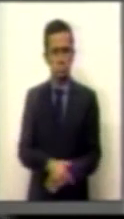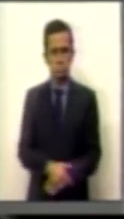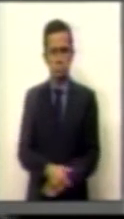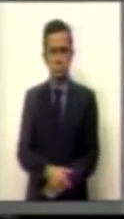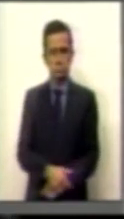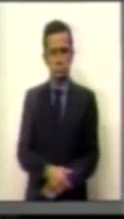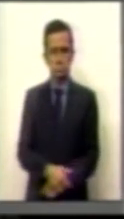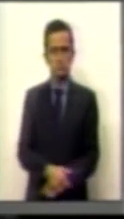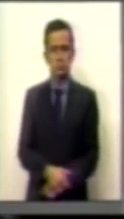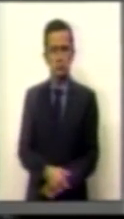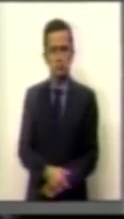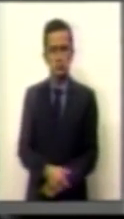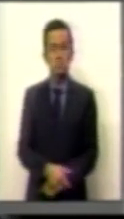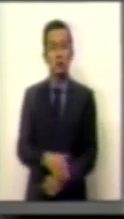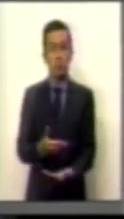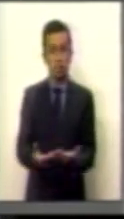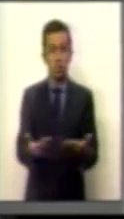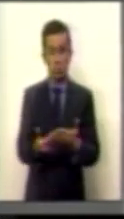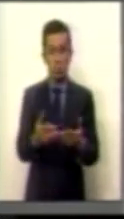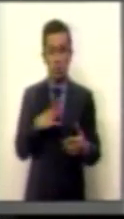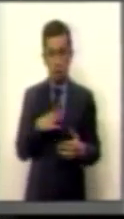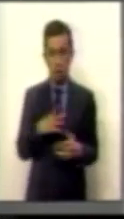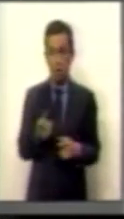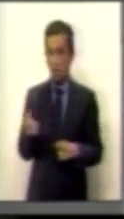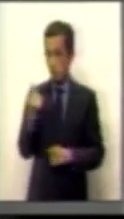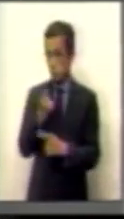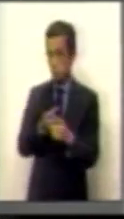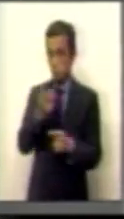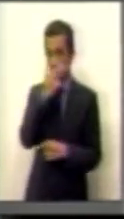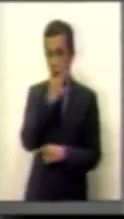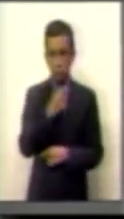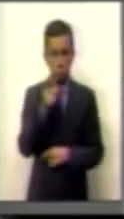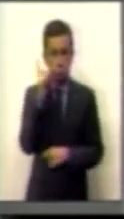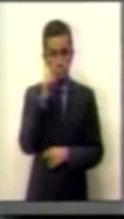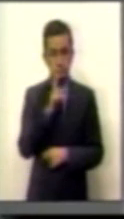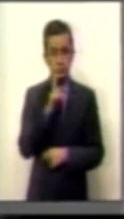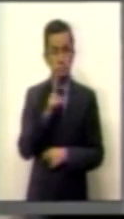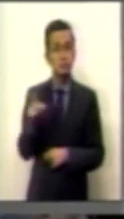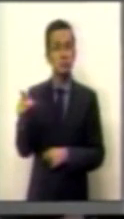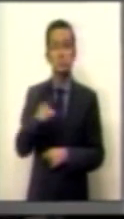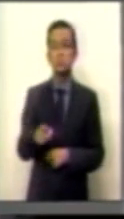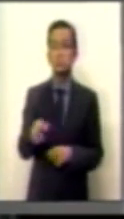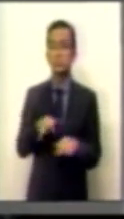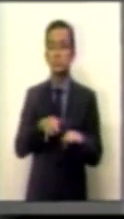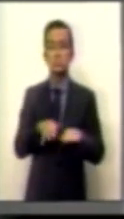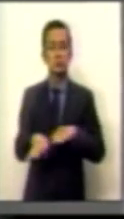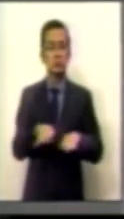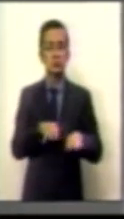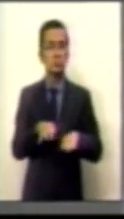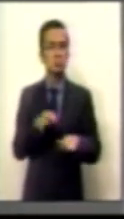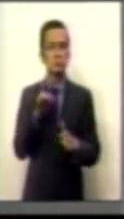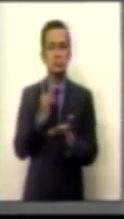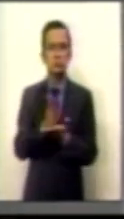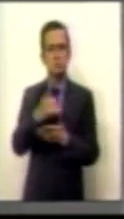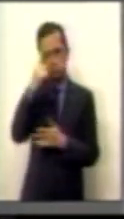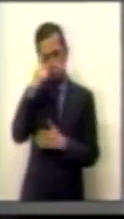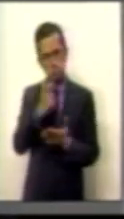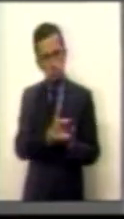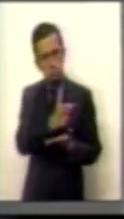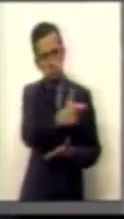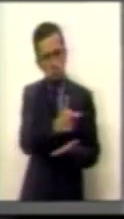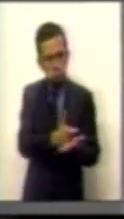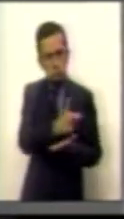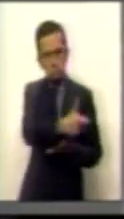De tal manera que actualmente existen hombres y mujeres que trabajan únicamente para pagar sus deudas y